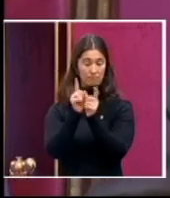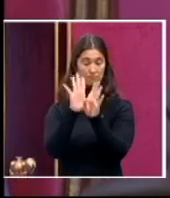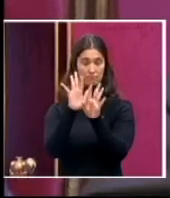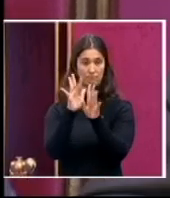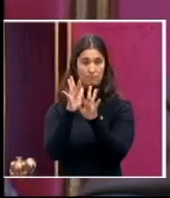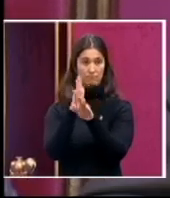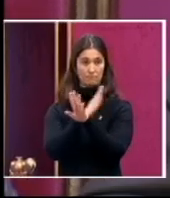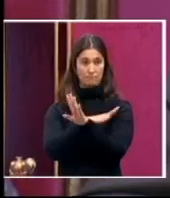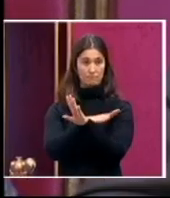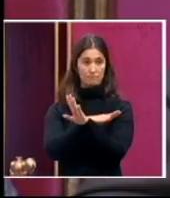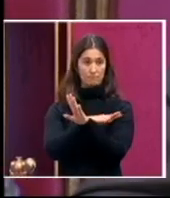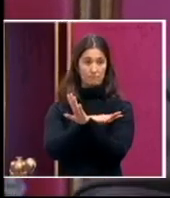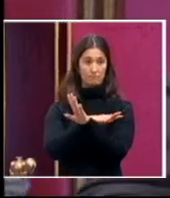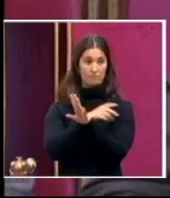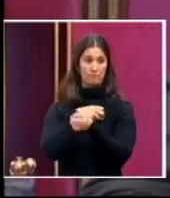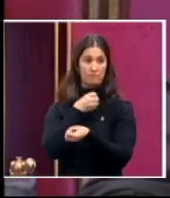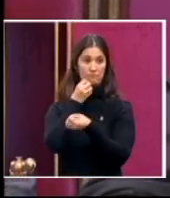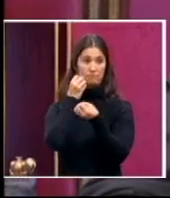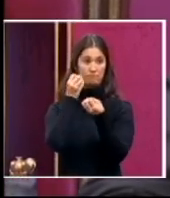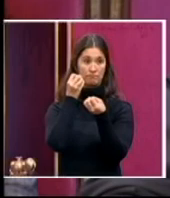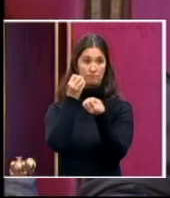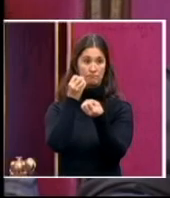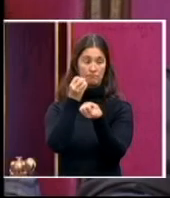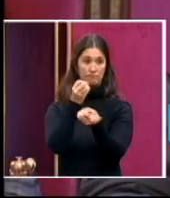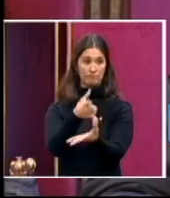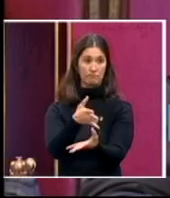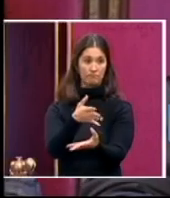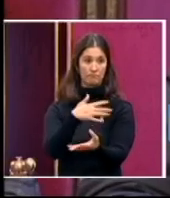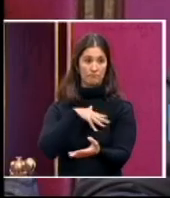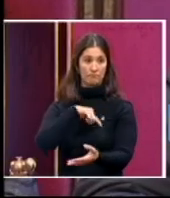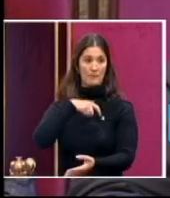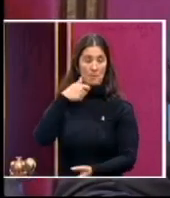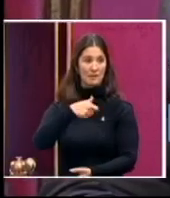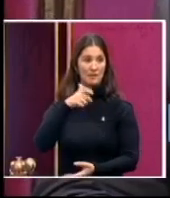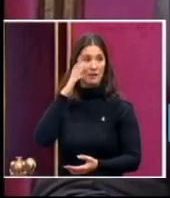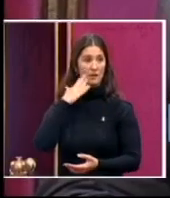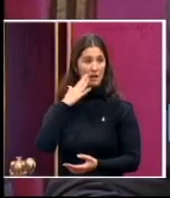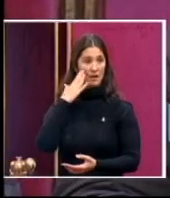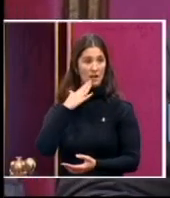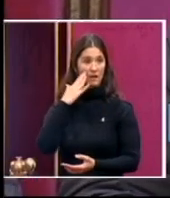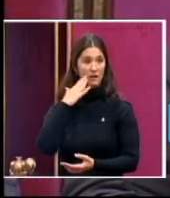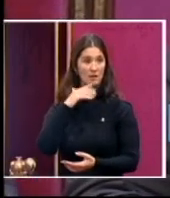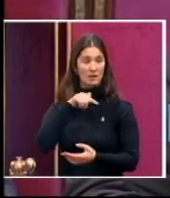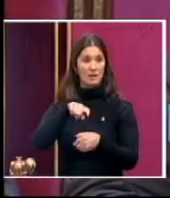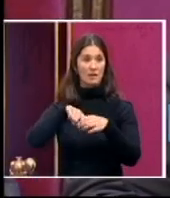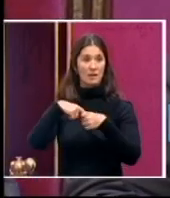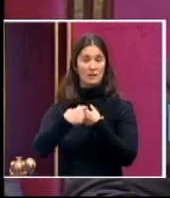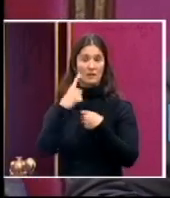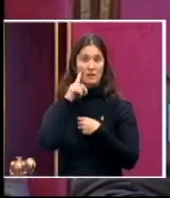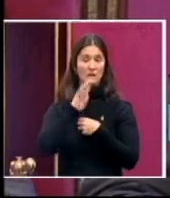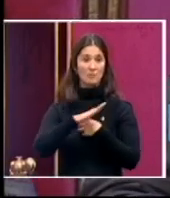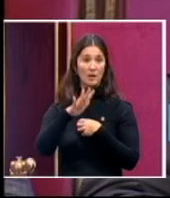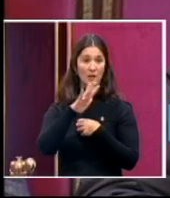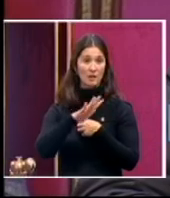Antes, trasladando el pésame, el sentir y el cariño de esta corporación, si les parece,